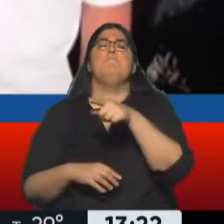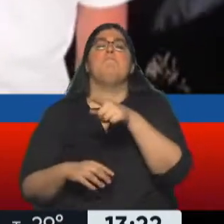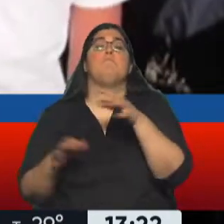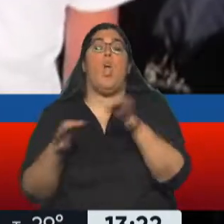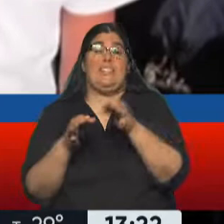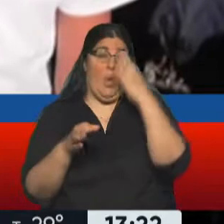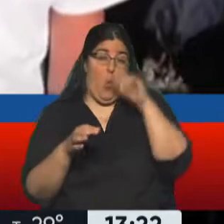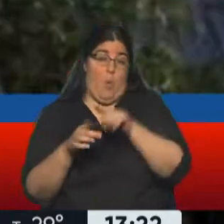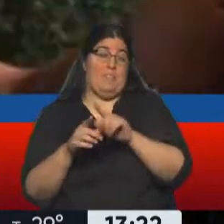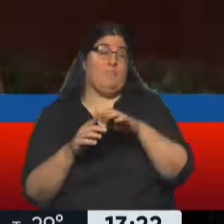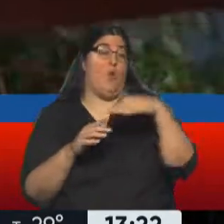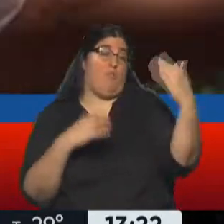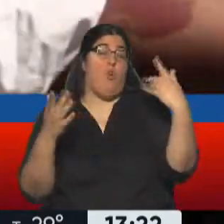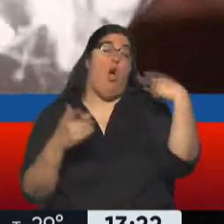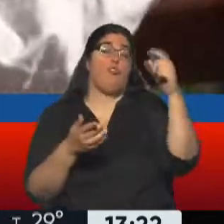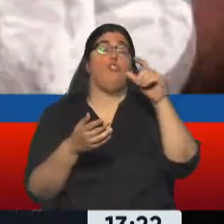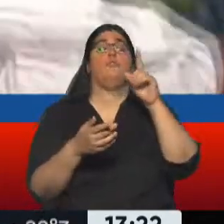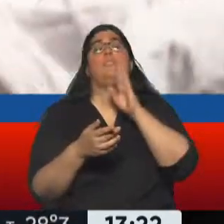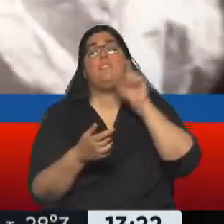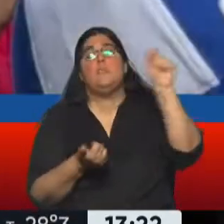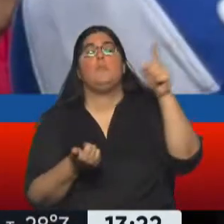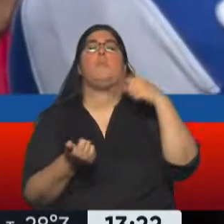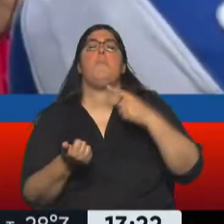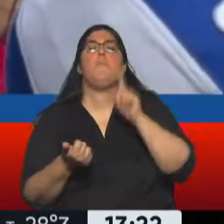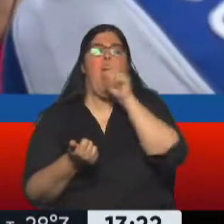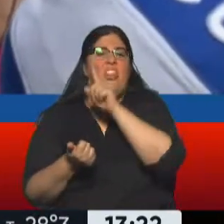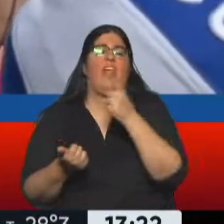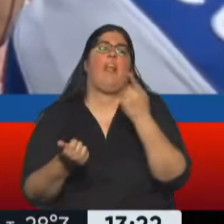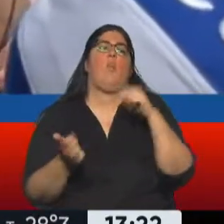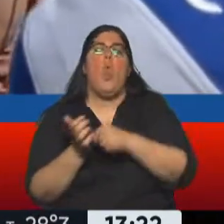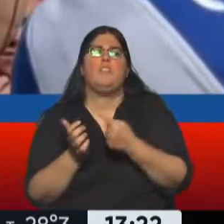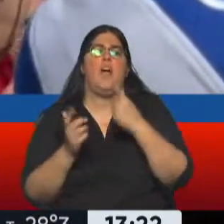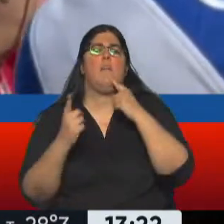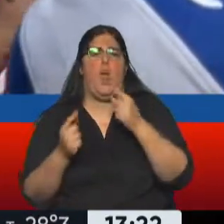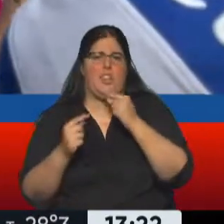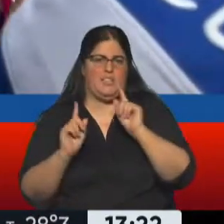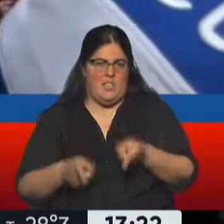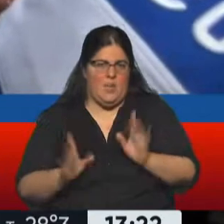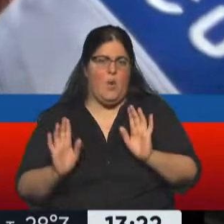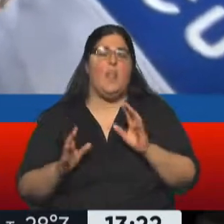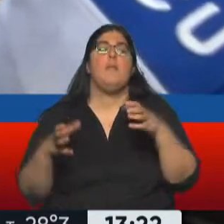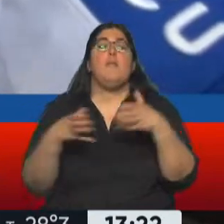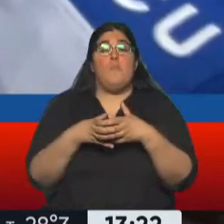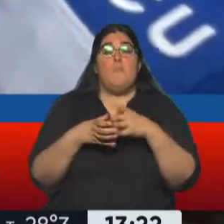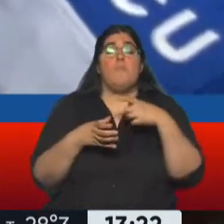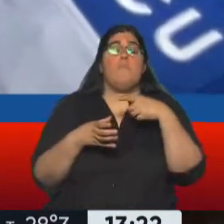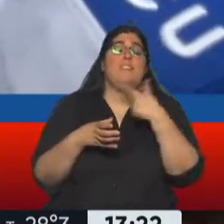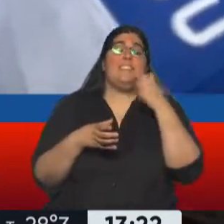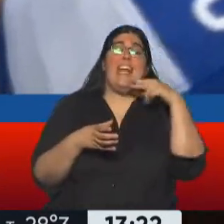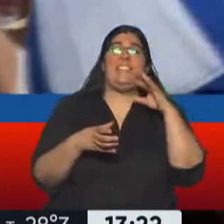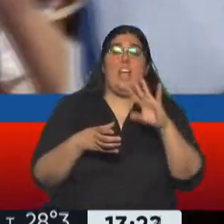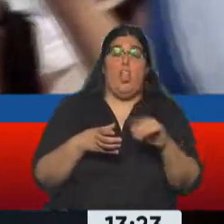registraron protestas en Miami, Santo Domingo, Madrid y Buenos Aires. El Movimiento San Isidro, colectivo de